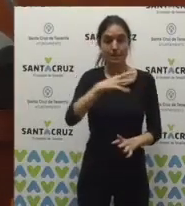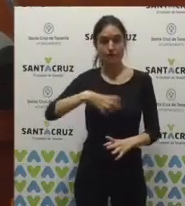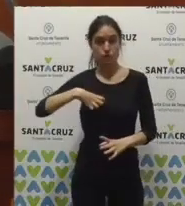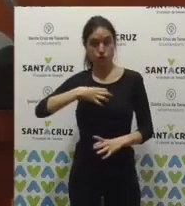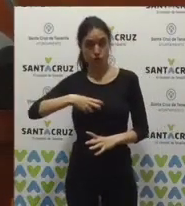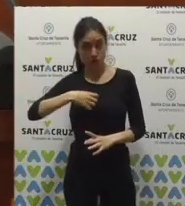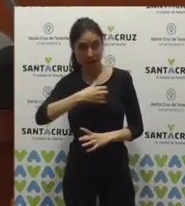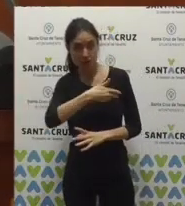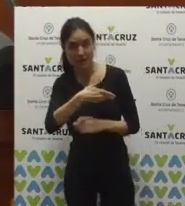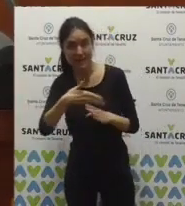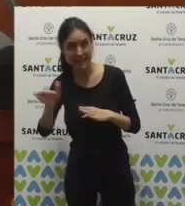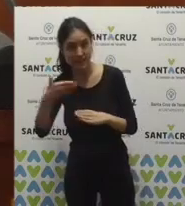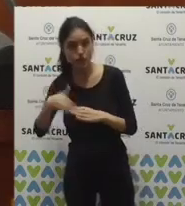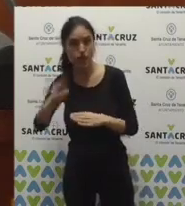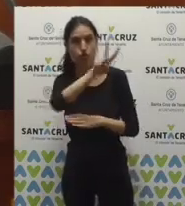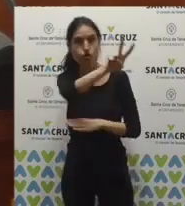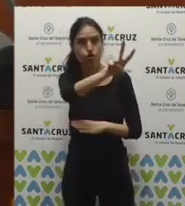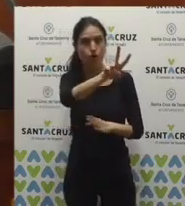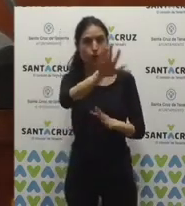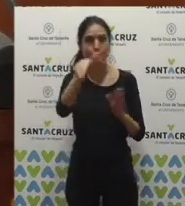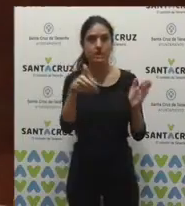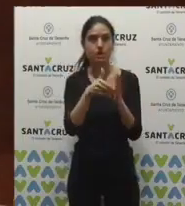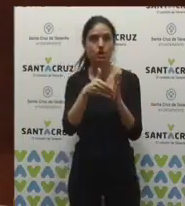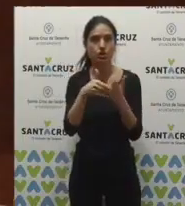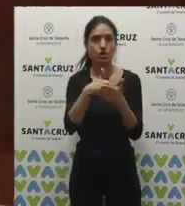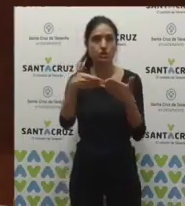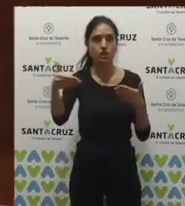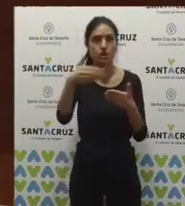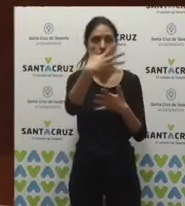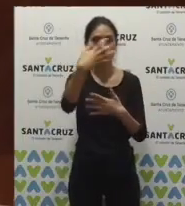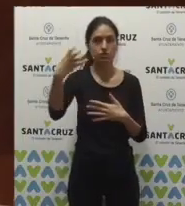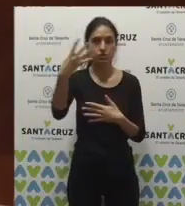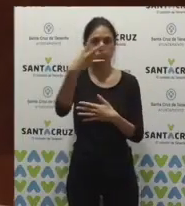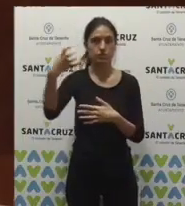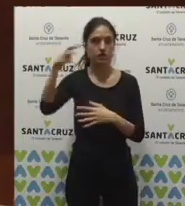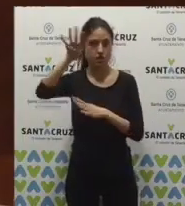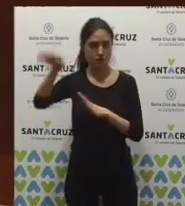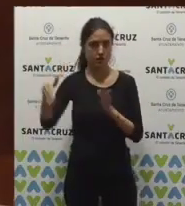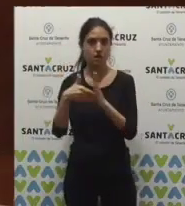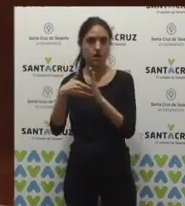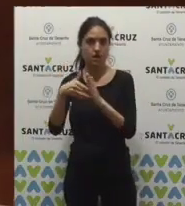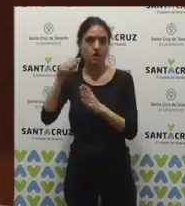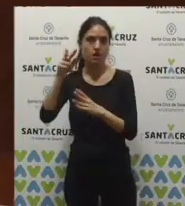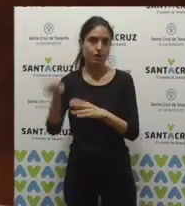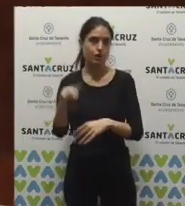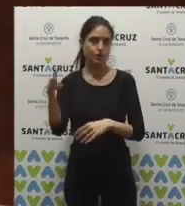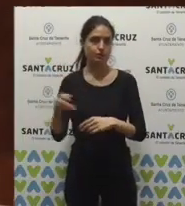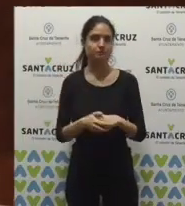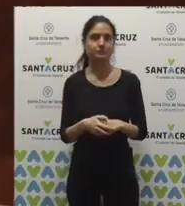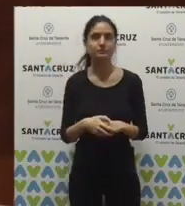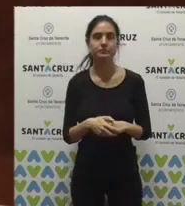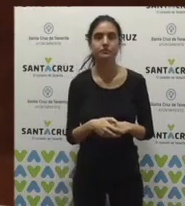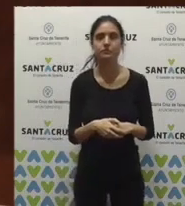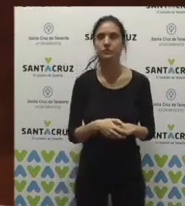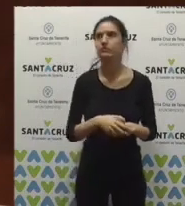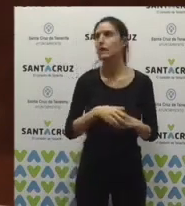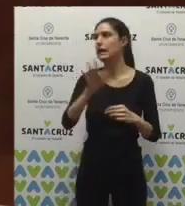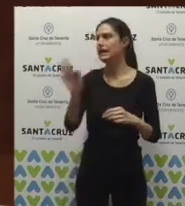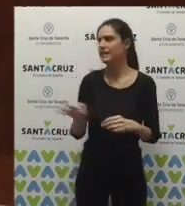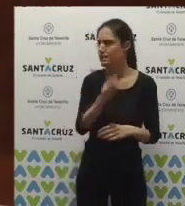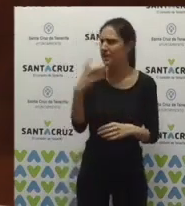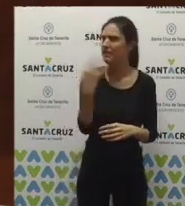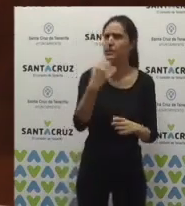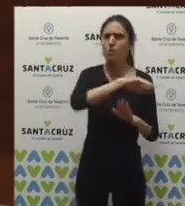cuatrocientos mil euros usted se ha gastado en dos medidas 30 millones de euros más todo lo que hemos estado de acuerdo de que tenemos que licitar